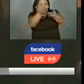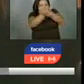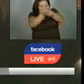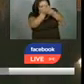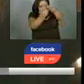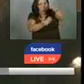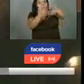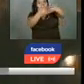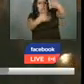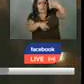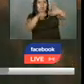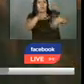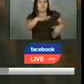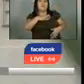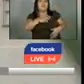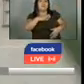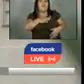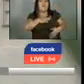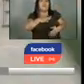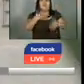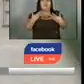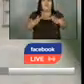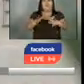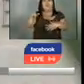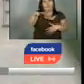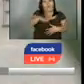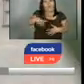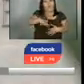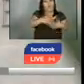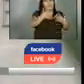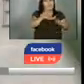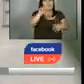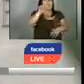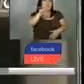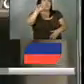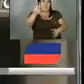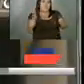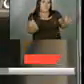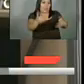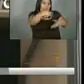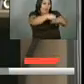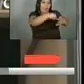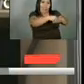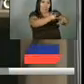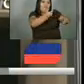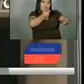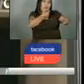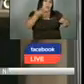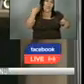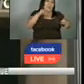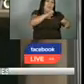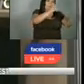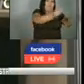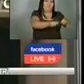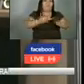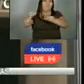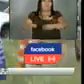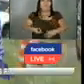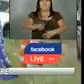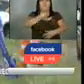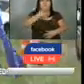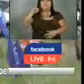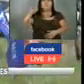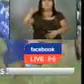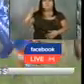nacionales indicaron que había recogido de mar a lago 15 cajas de material confidencial en enero de este año. José